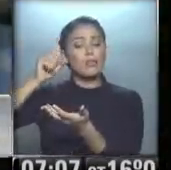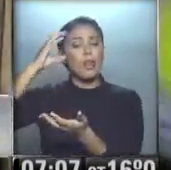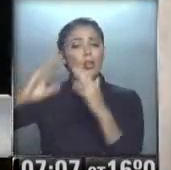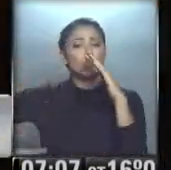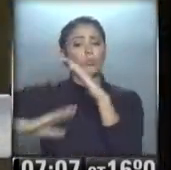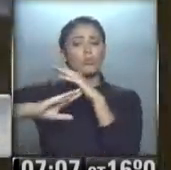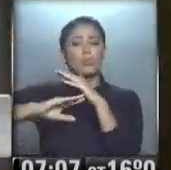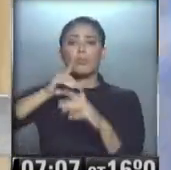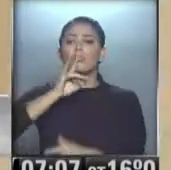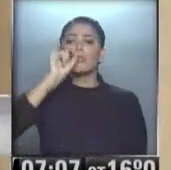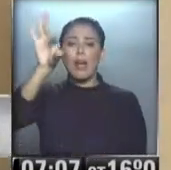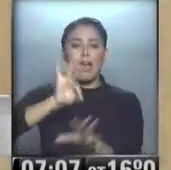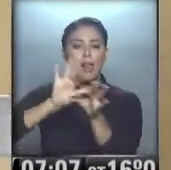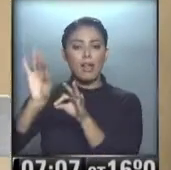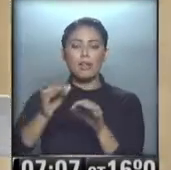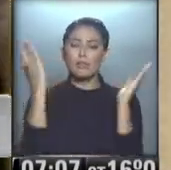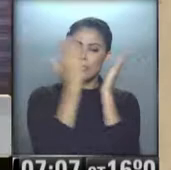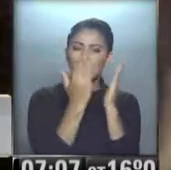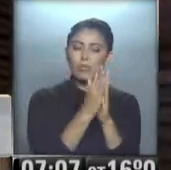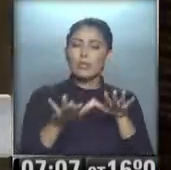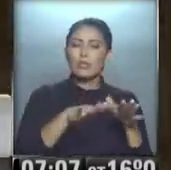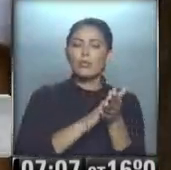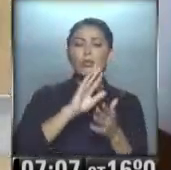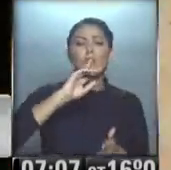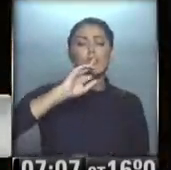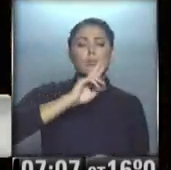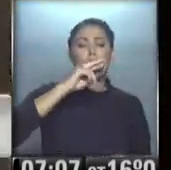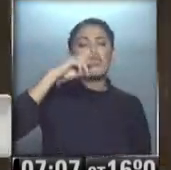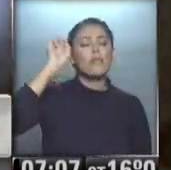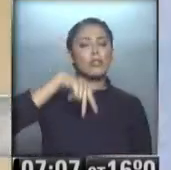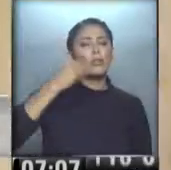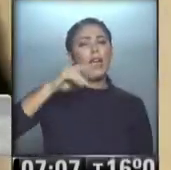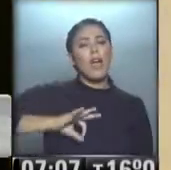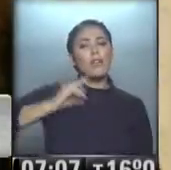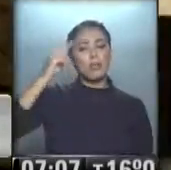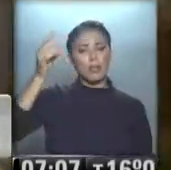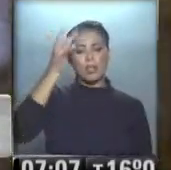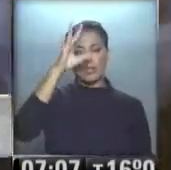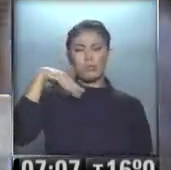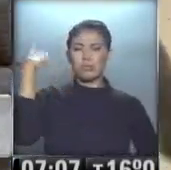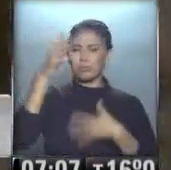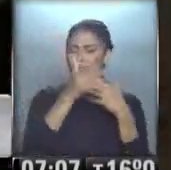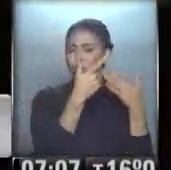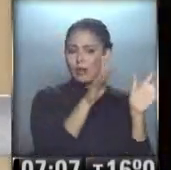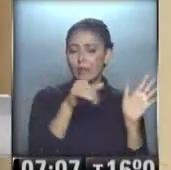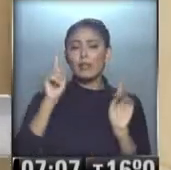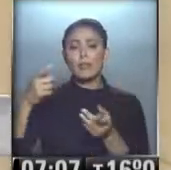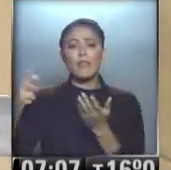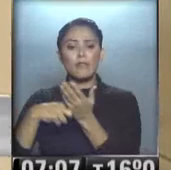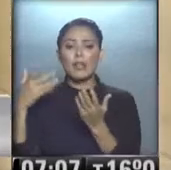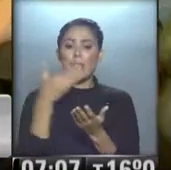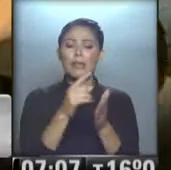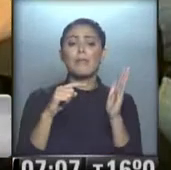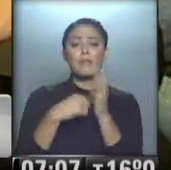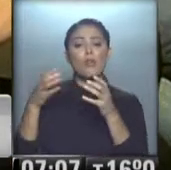nombró para el caso Marita Verón, al anular la escandalosa absolución de 2012, estuvo cerca de la pedida por el fiscal, pero también de lo que reclamó